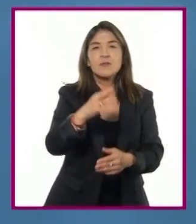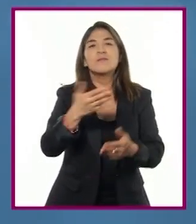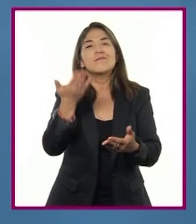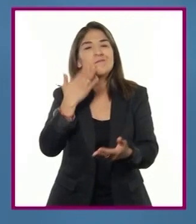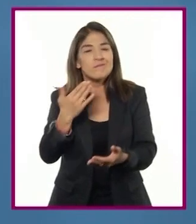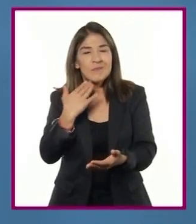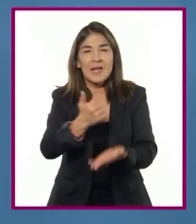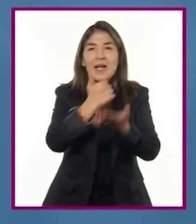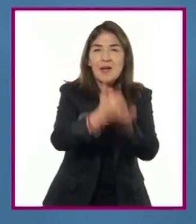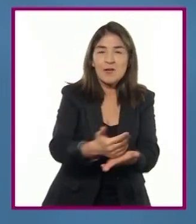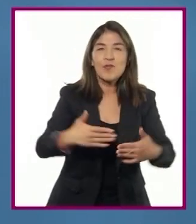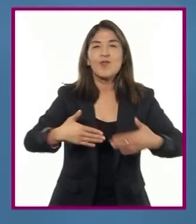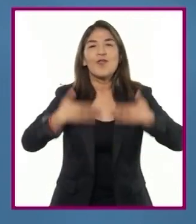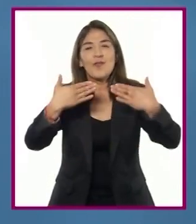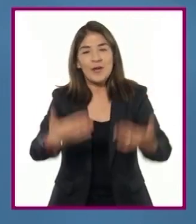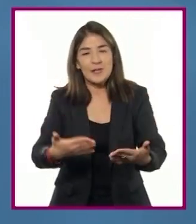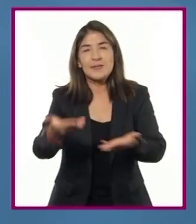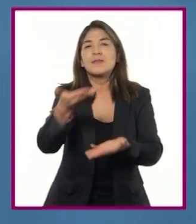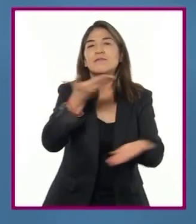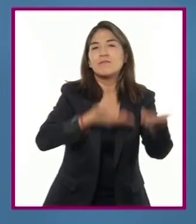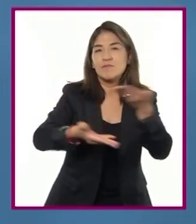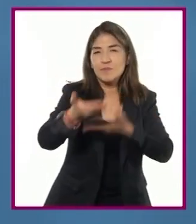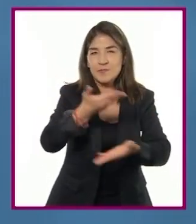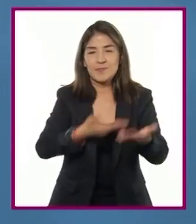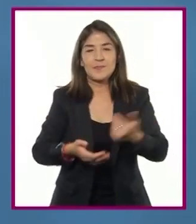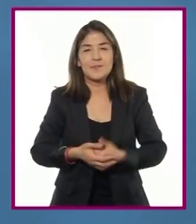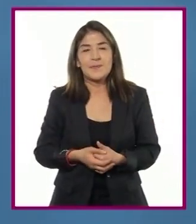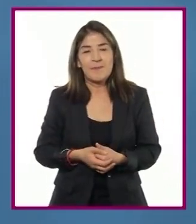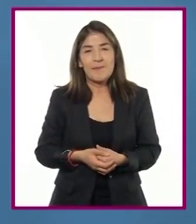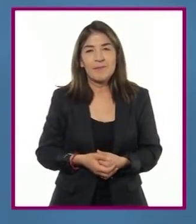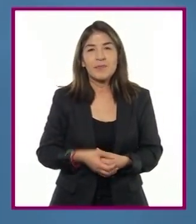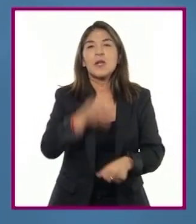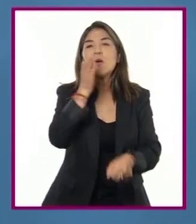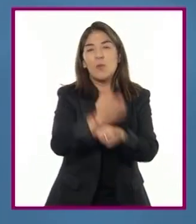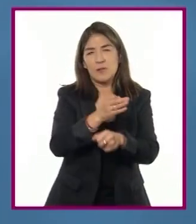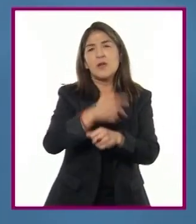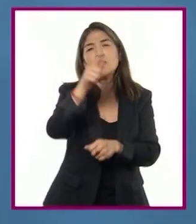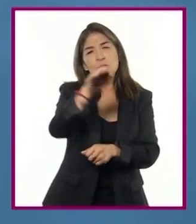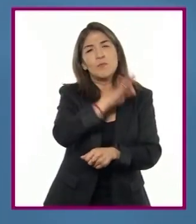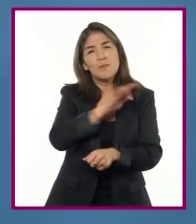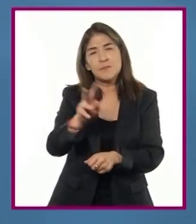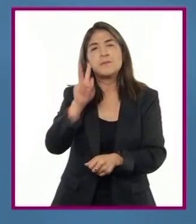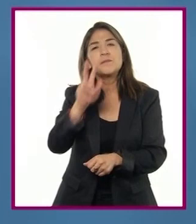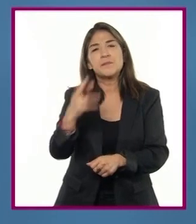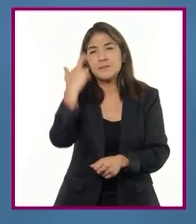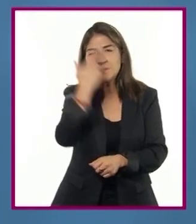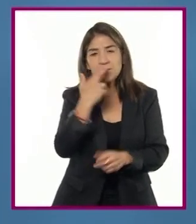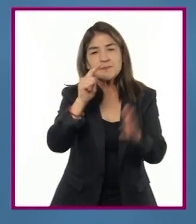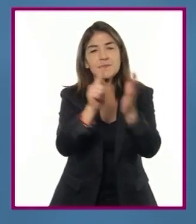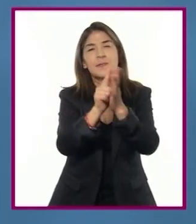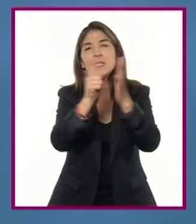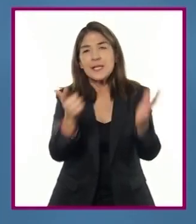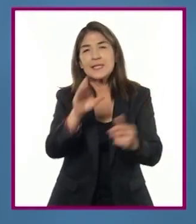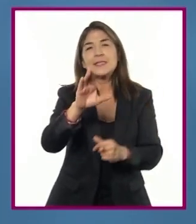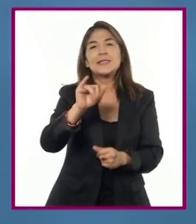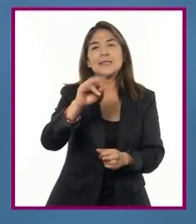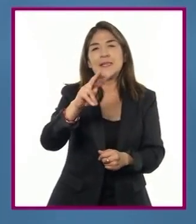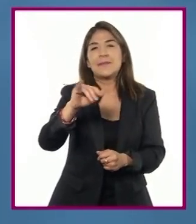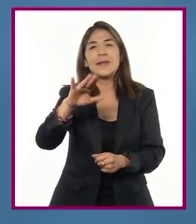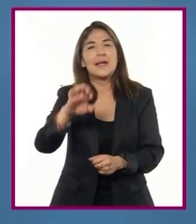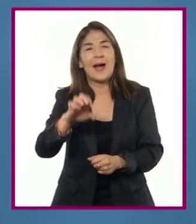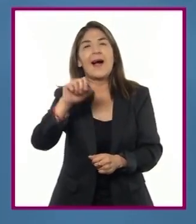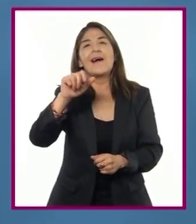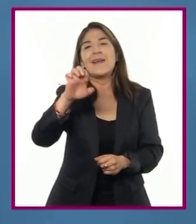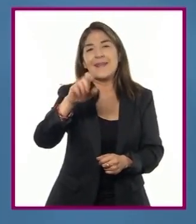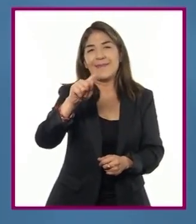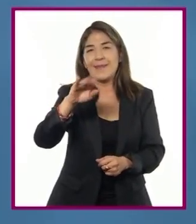empatía, confianza y de solidaridad. Les invito a consultar su libro de texto de Formación Cívica y